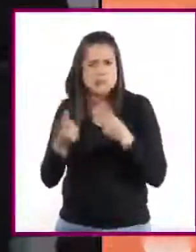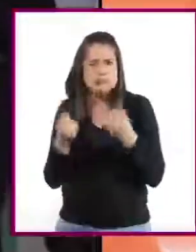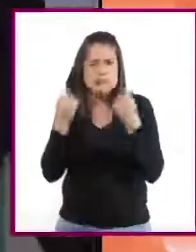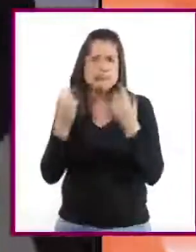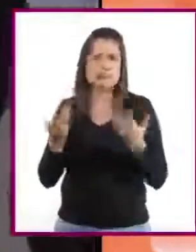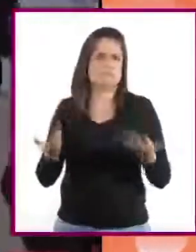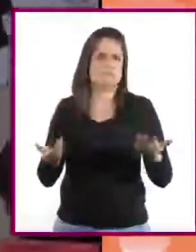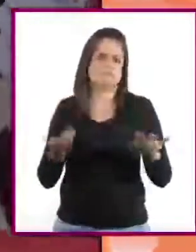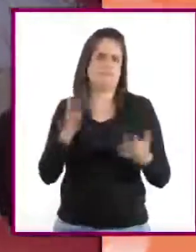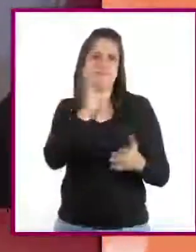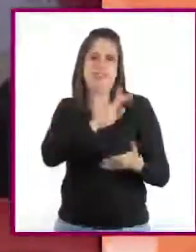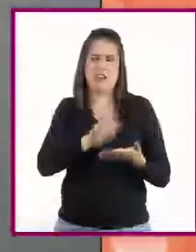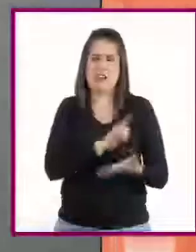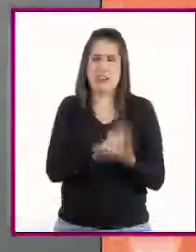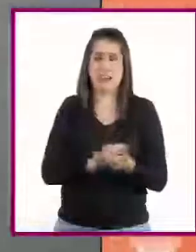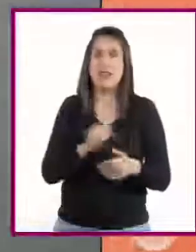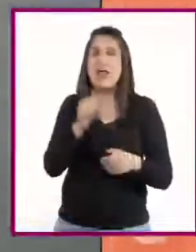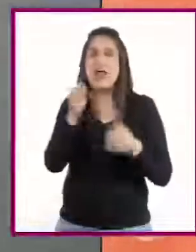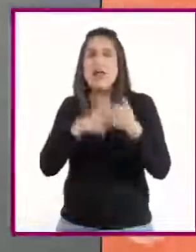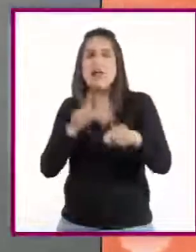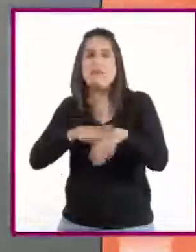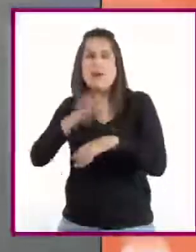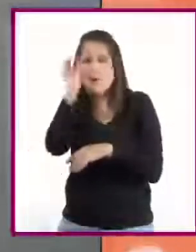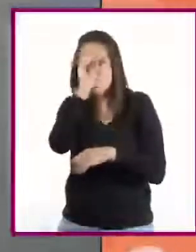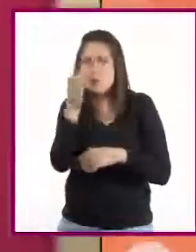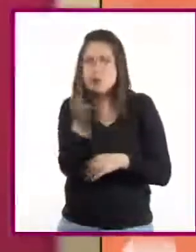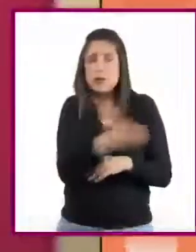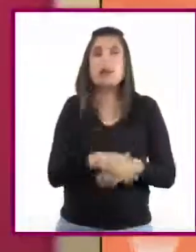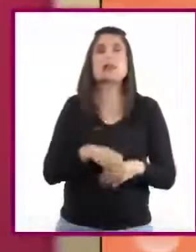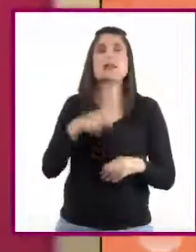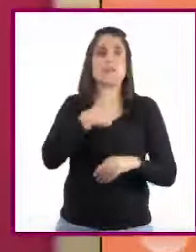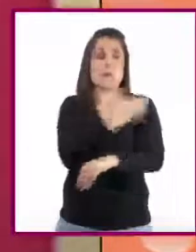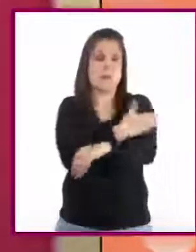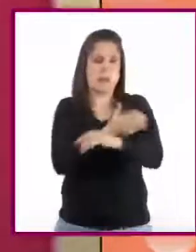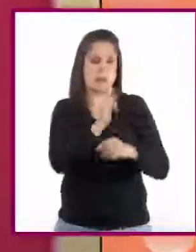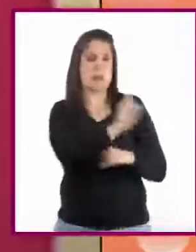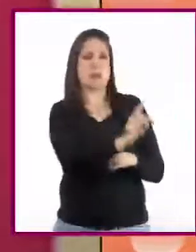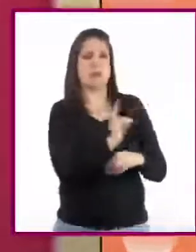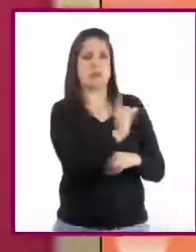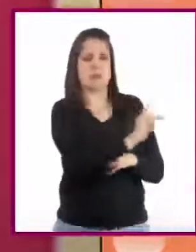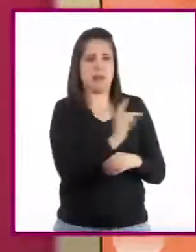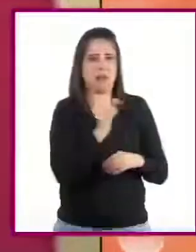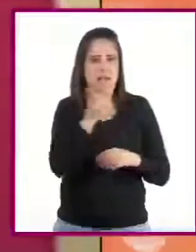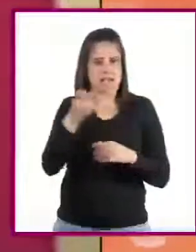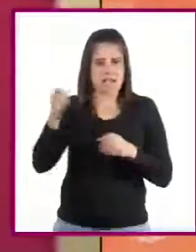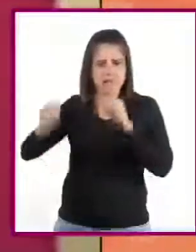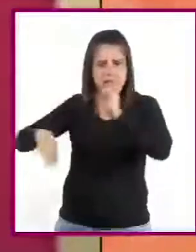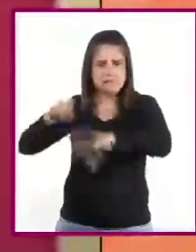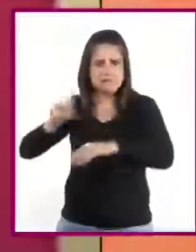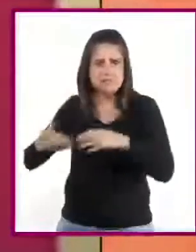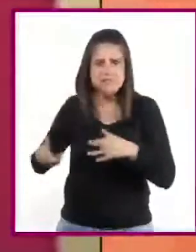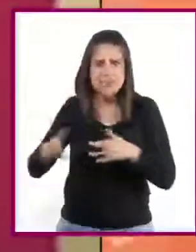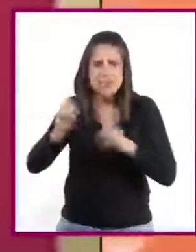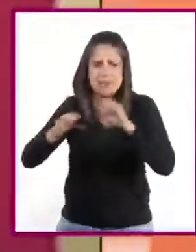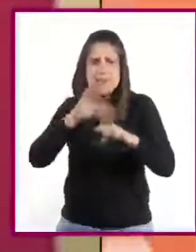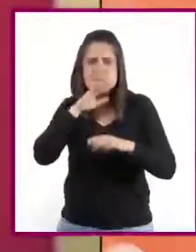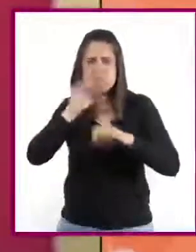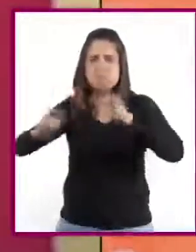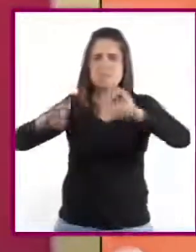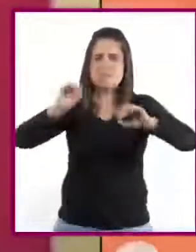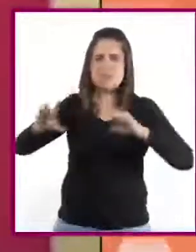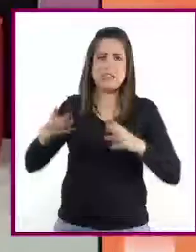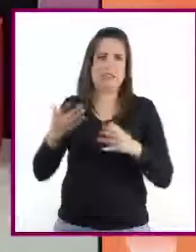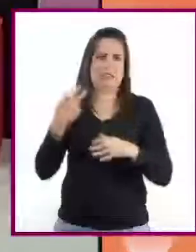gustaría opinar? Yo comparto este comentario con mi compañero, ya que estas sustancias son altamente tóxicas y contaminantes para nuestro medio